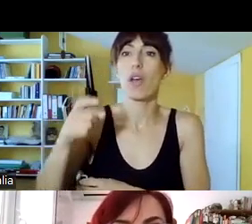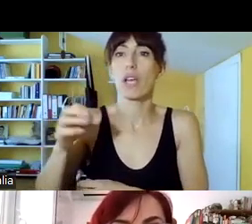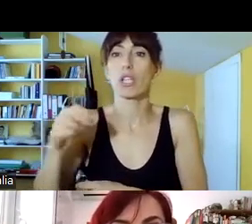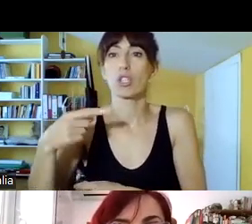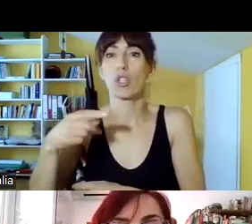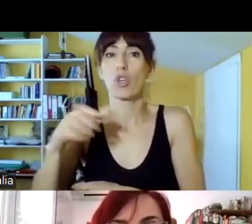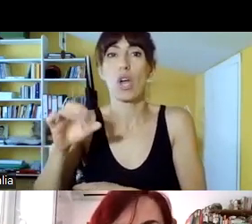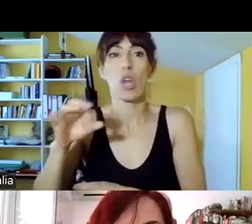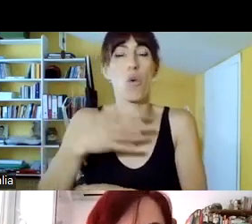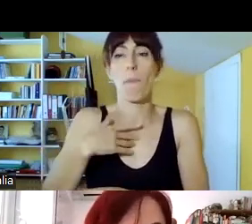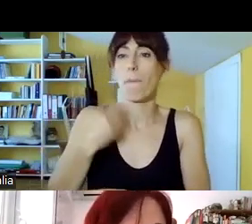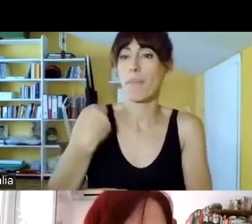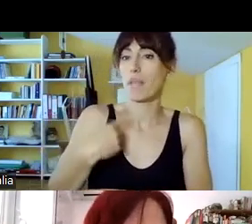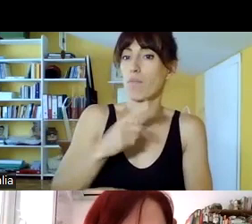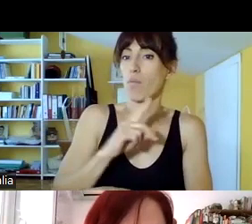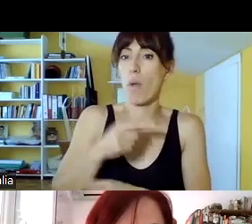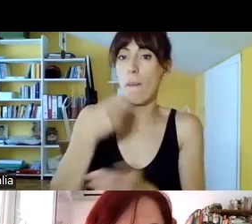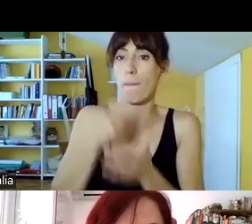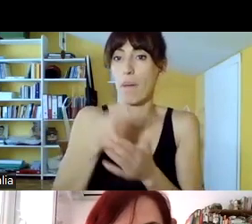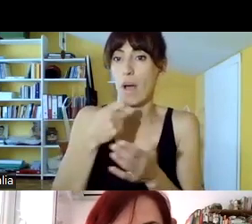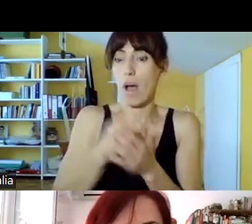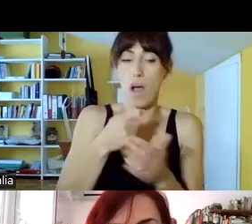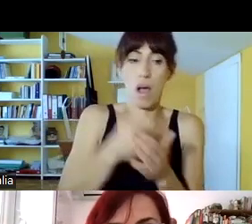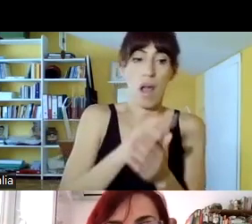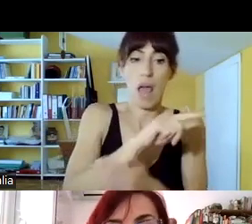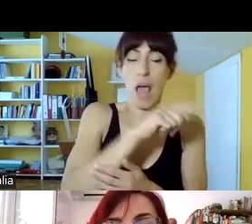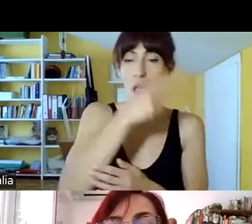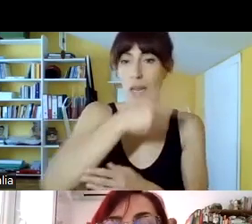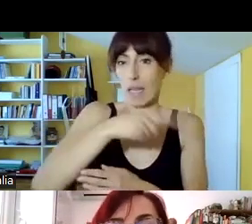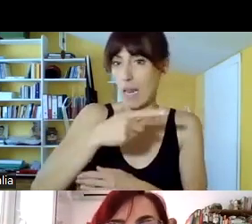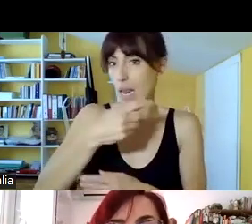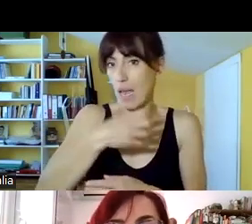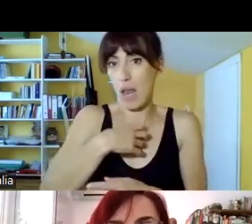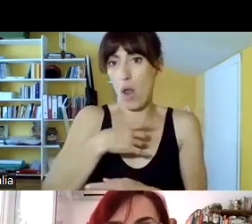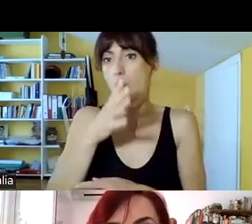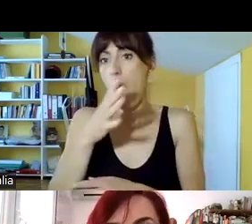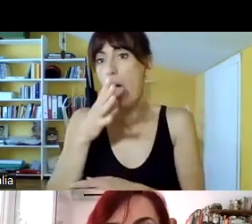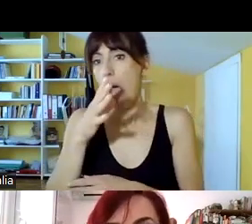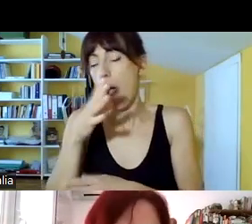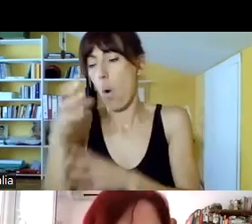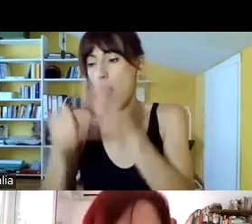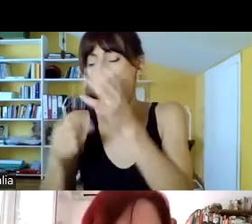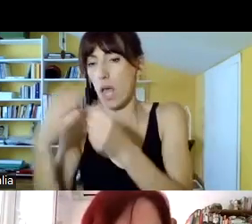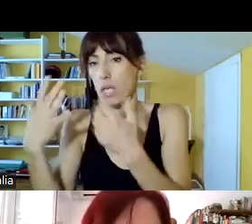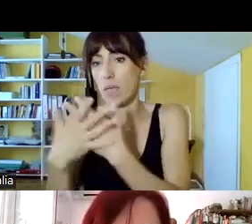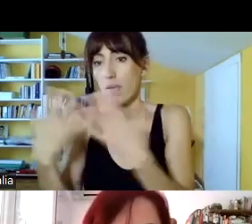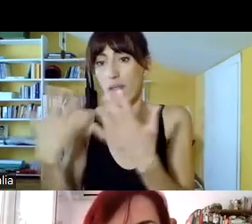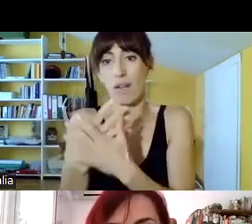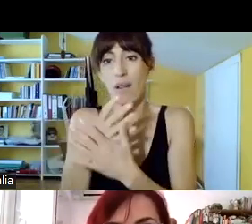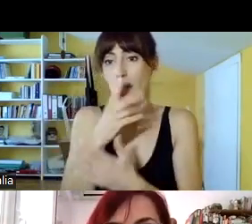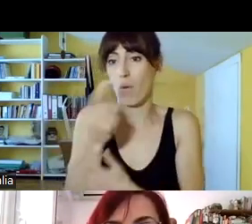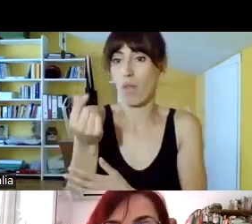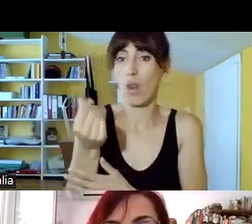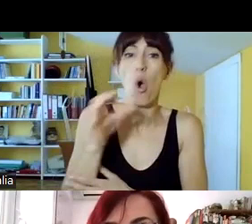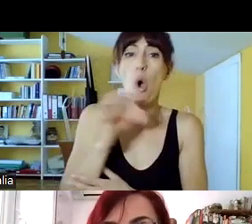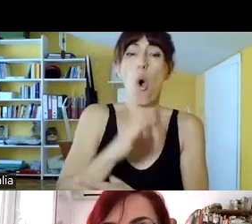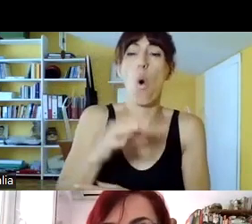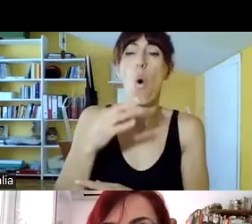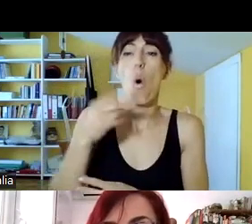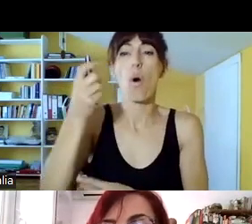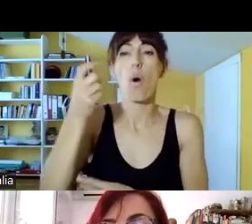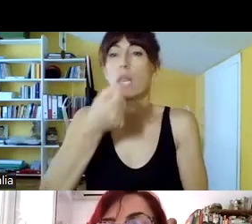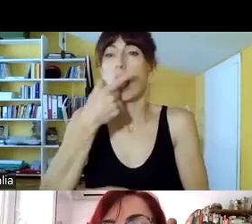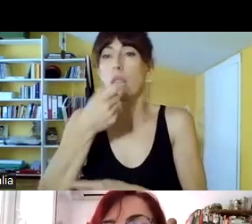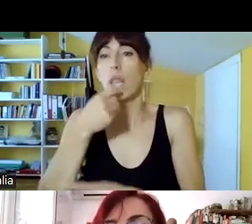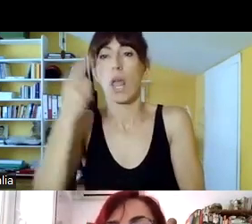un alquiler, darles a tus hijos leche rebajada con agua, que sentir la carencia en el cerebro de una sustancia que, por ejemplo, nos ayude a atenuar